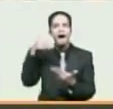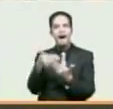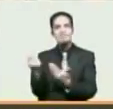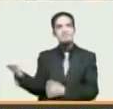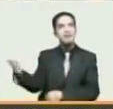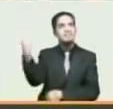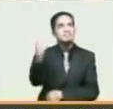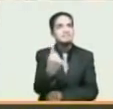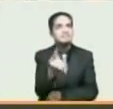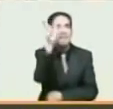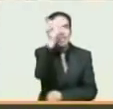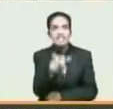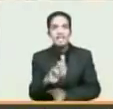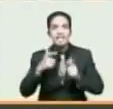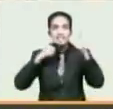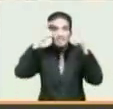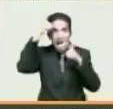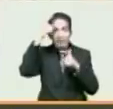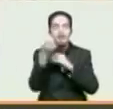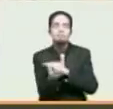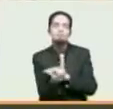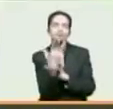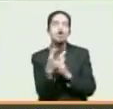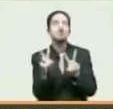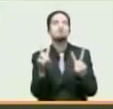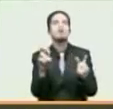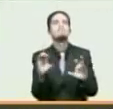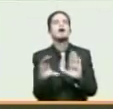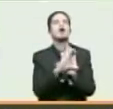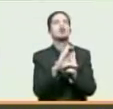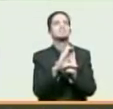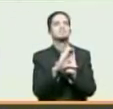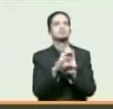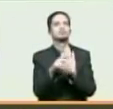Chávez y sacó esta constitución para la calle.